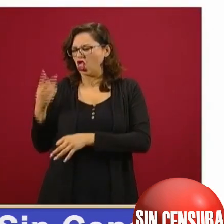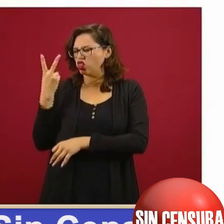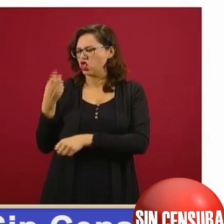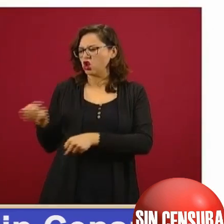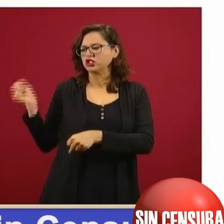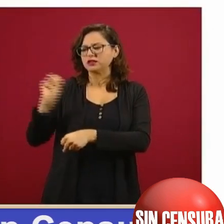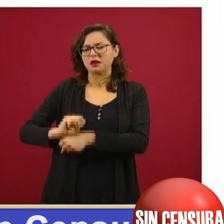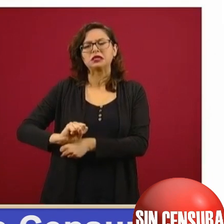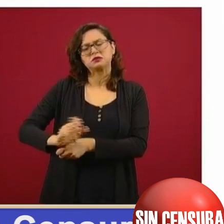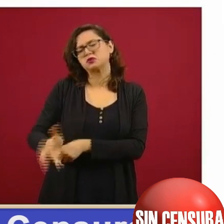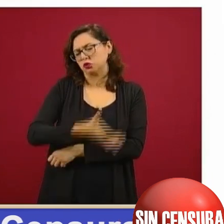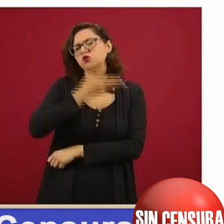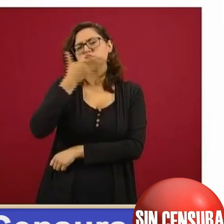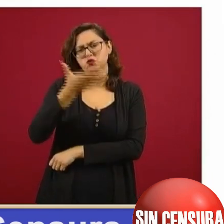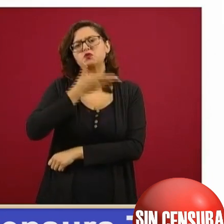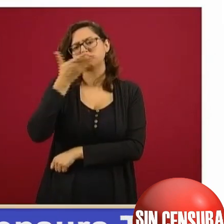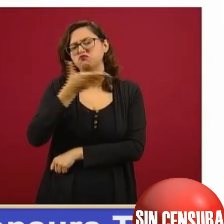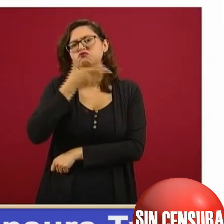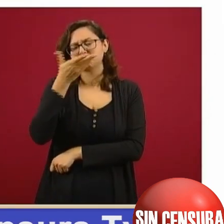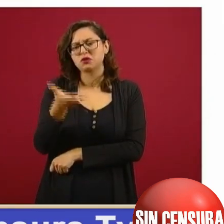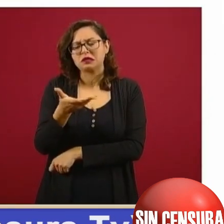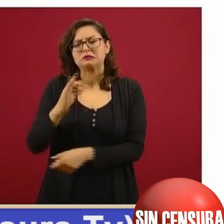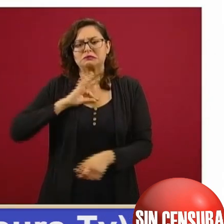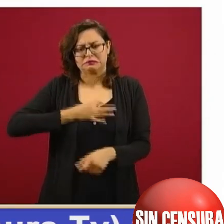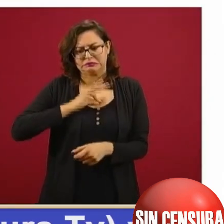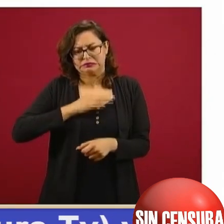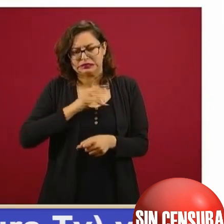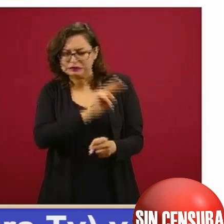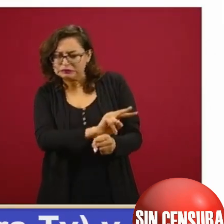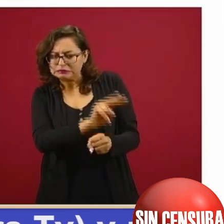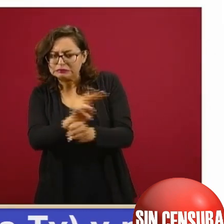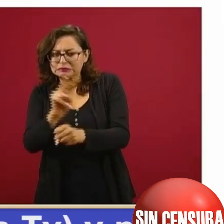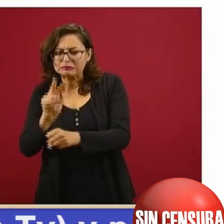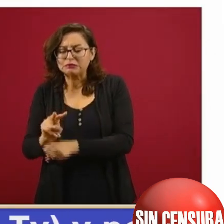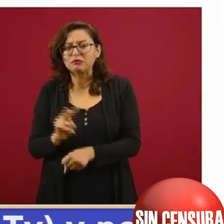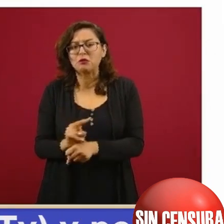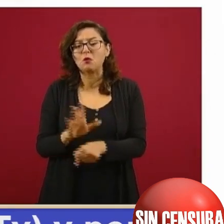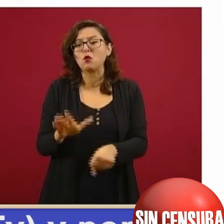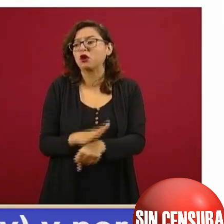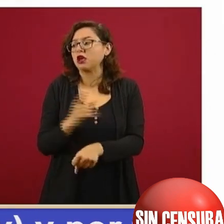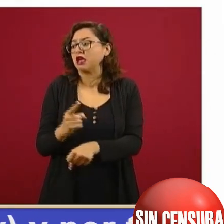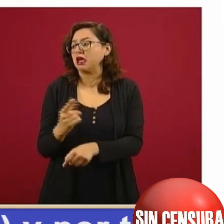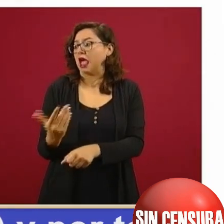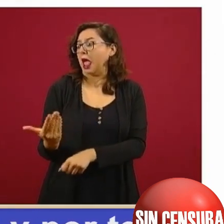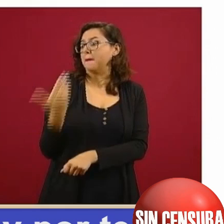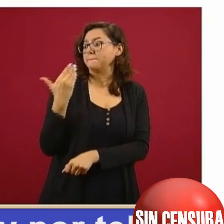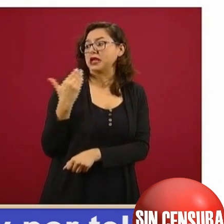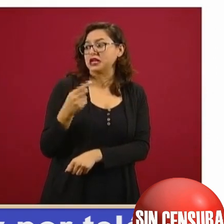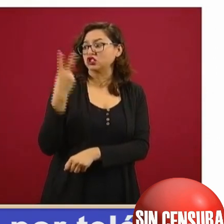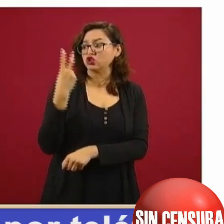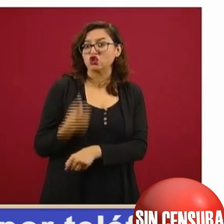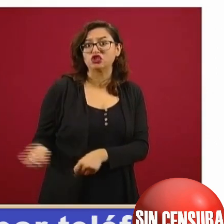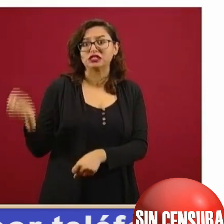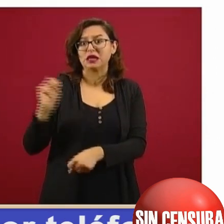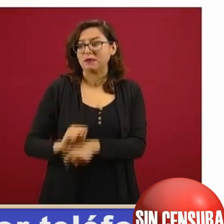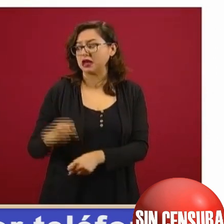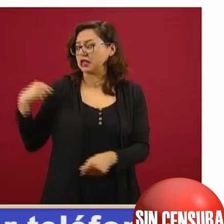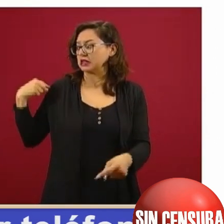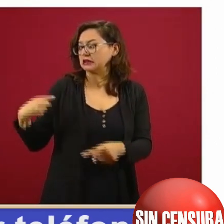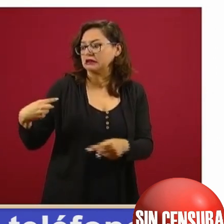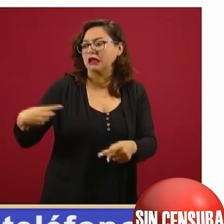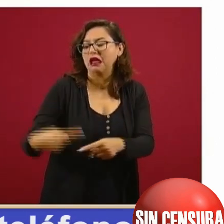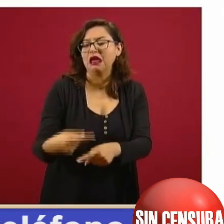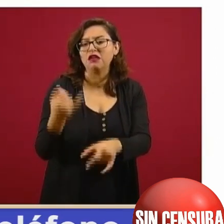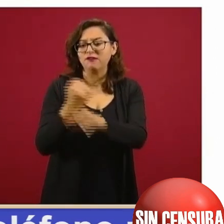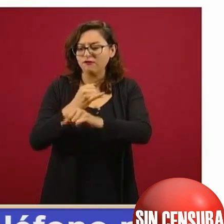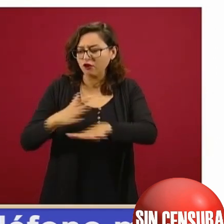no se tomen en cuenta para interpretación las semanas más recientes, porque está todavía el flujo de